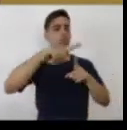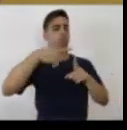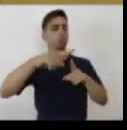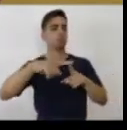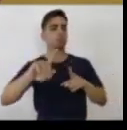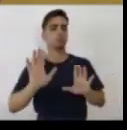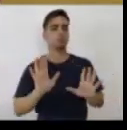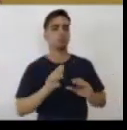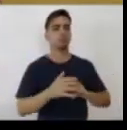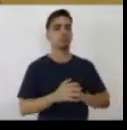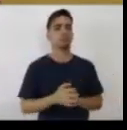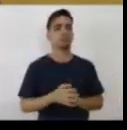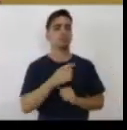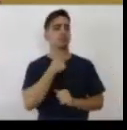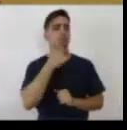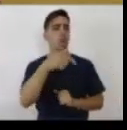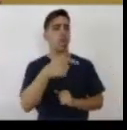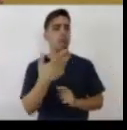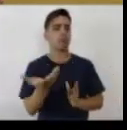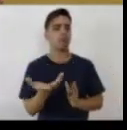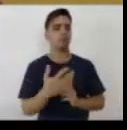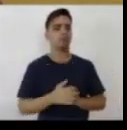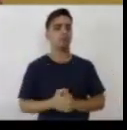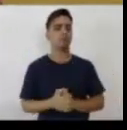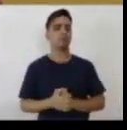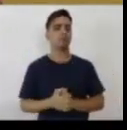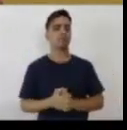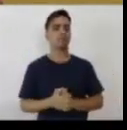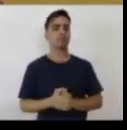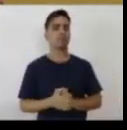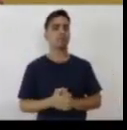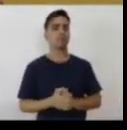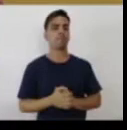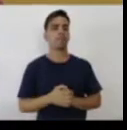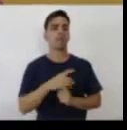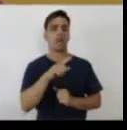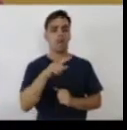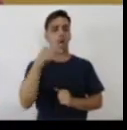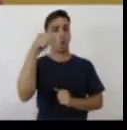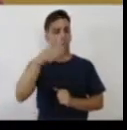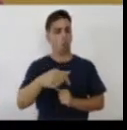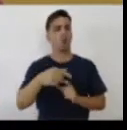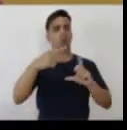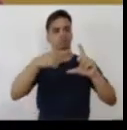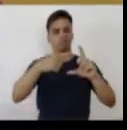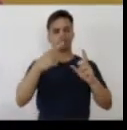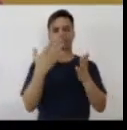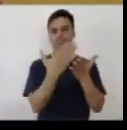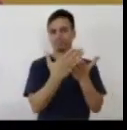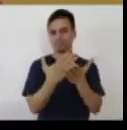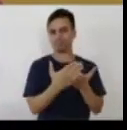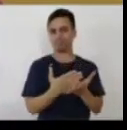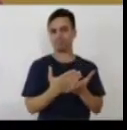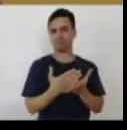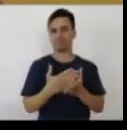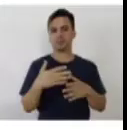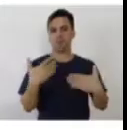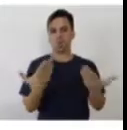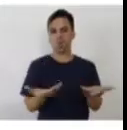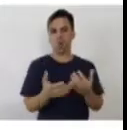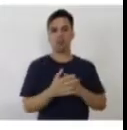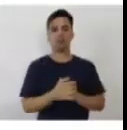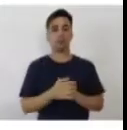o situaciones como las que hemos visto, precisamente es el que vamos a tratar en el día de hoy.